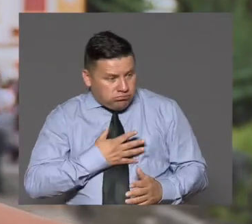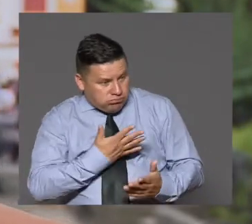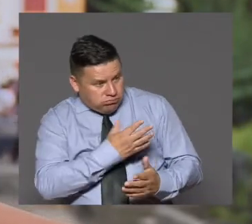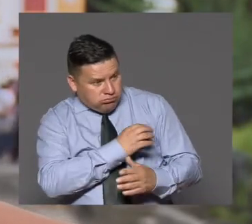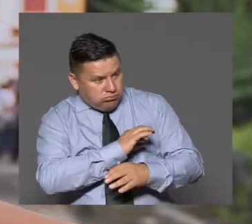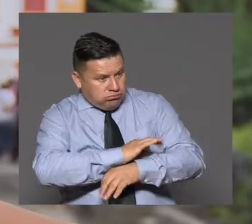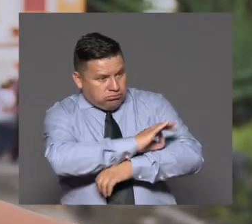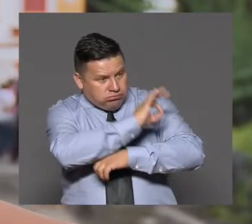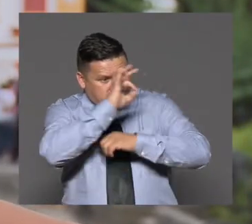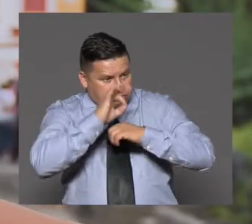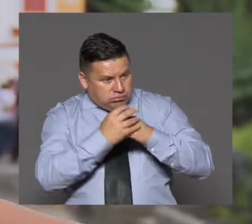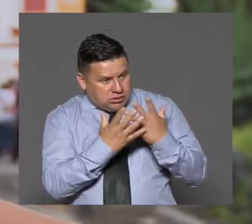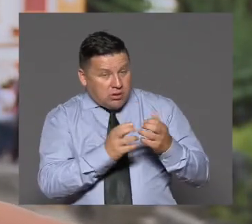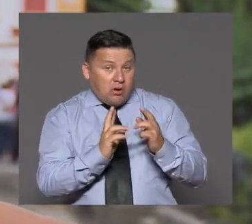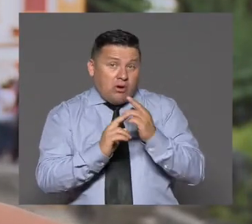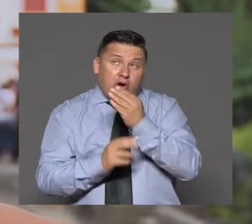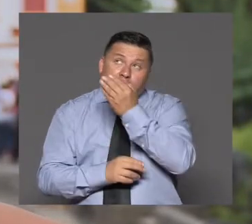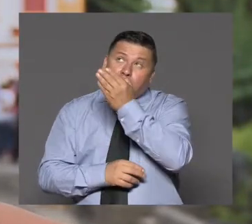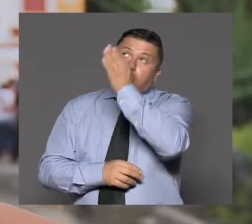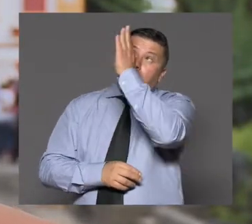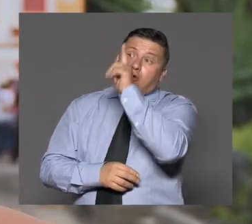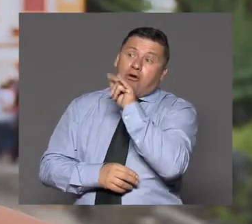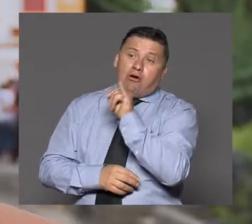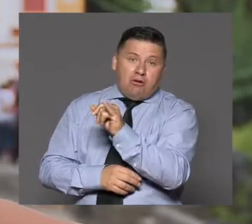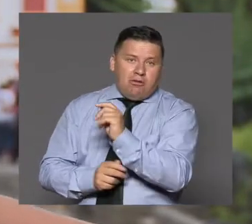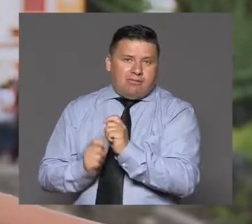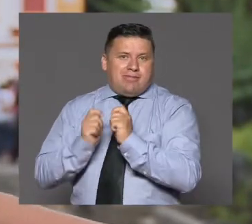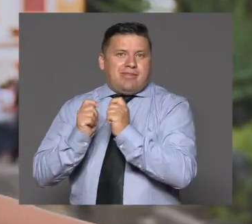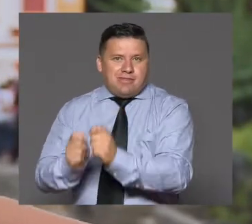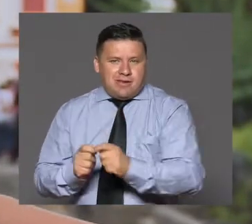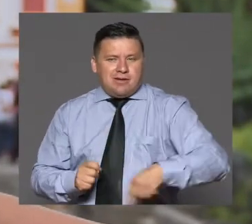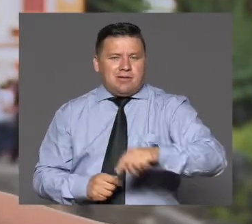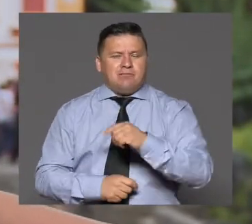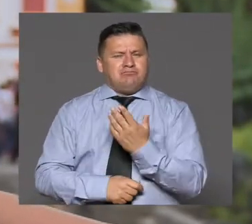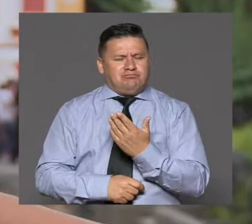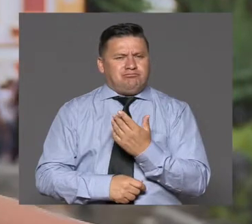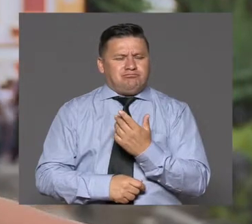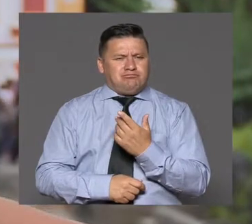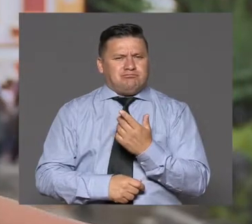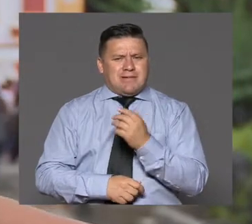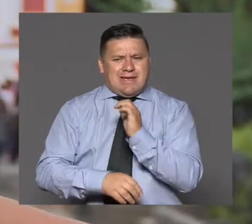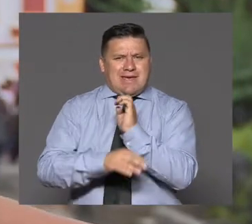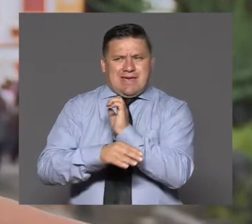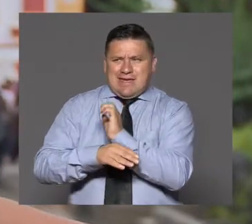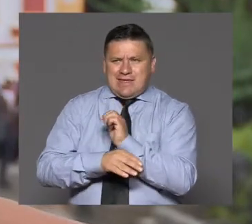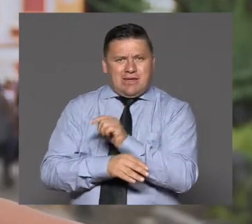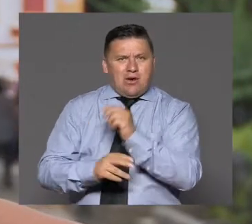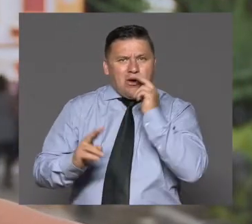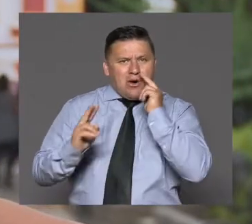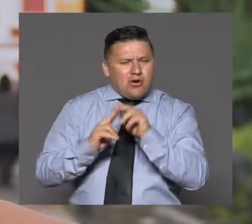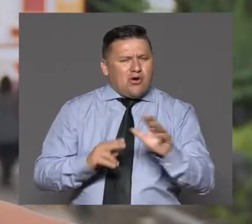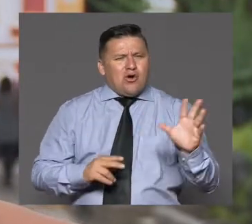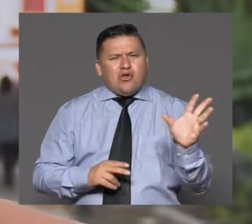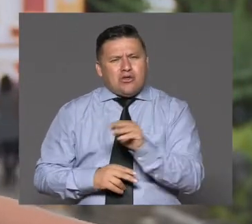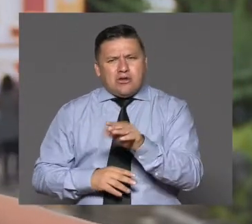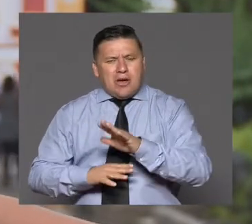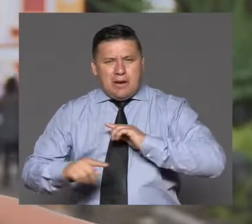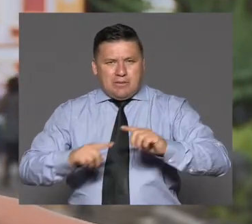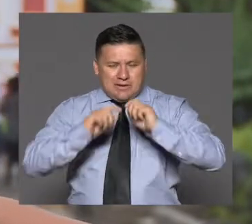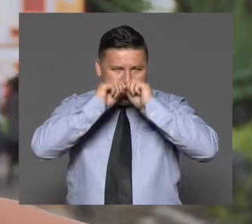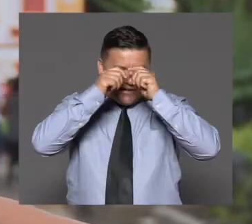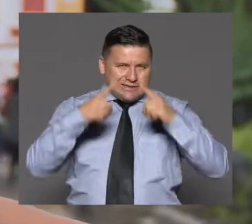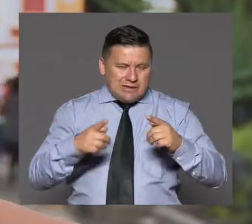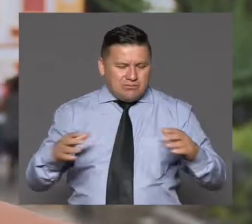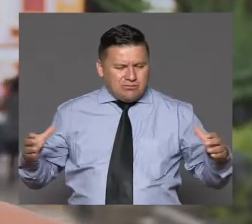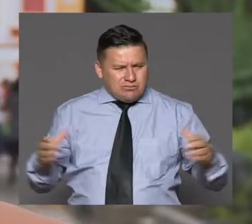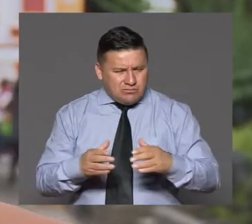oportunidad y que ojalá Dios les permita que esto se siga dando porque creo que la universidad es de las únicas entidades que da a conocer todo lo que es la administración